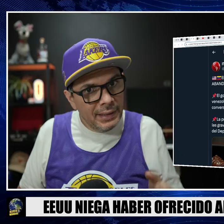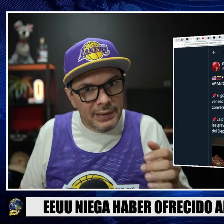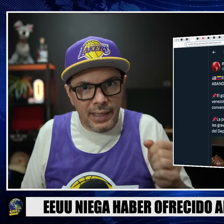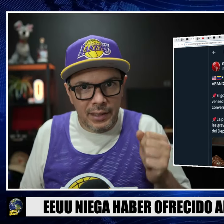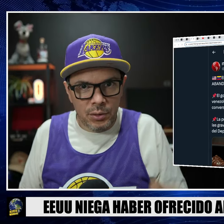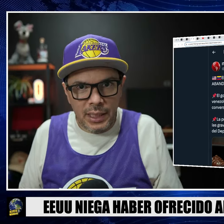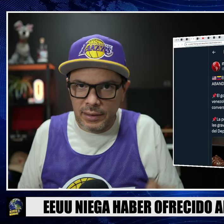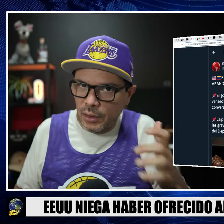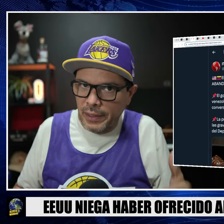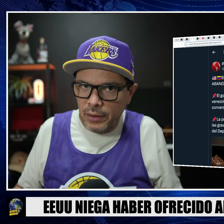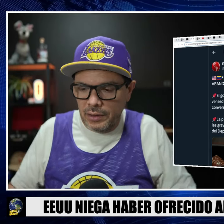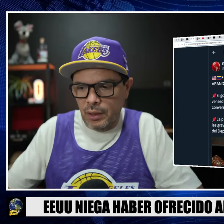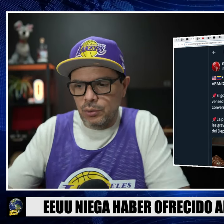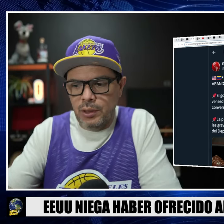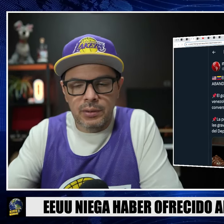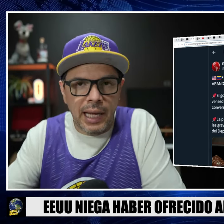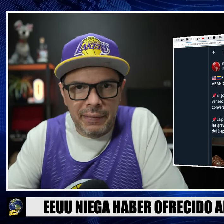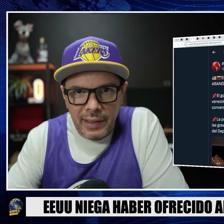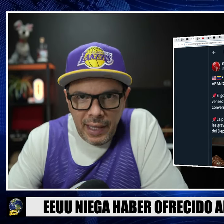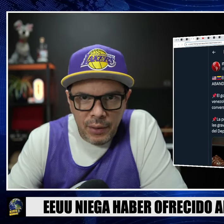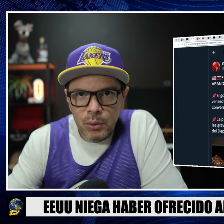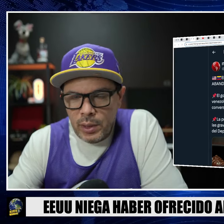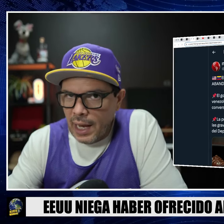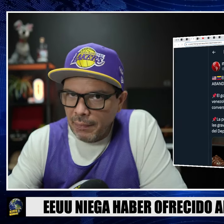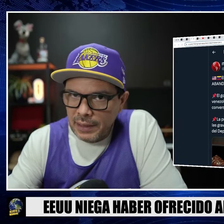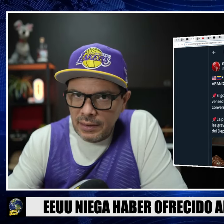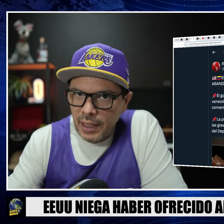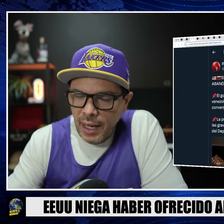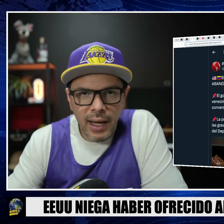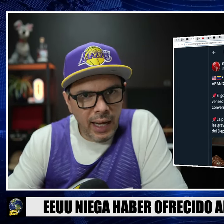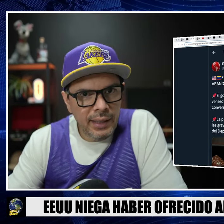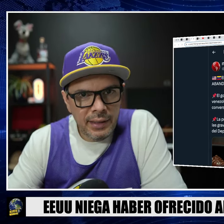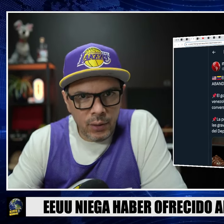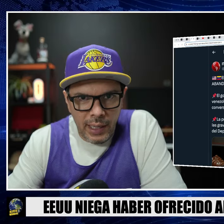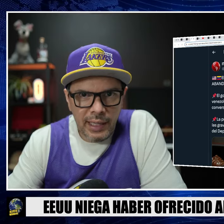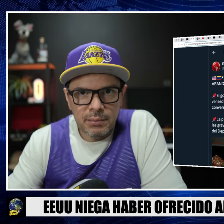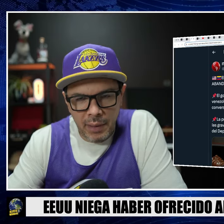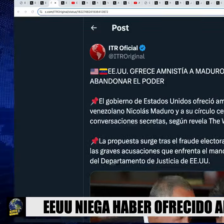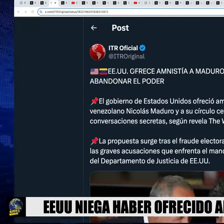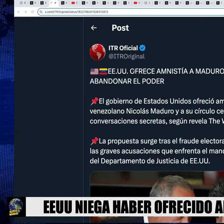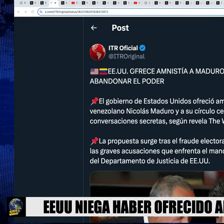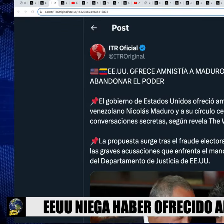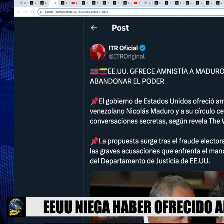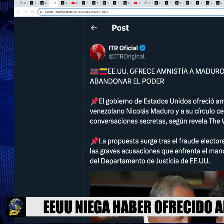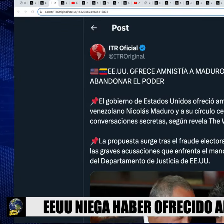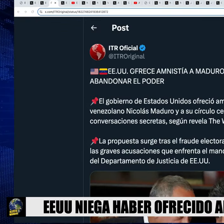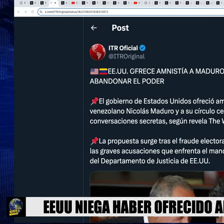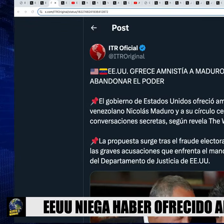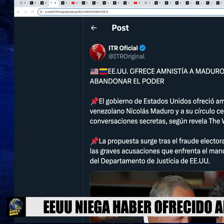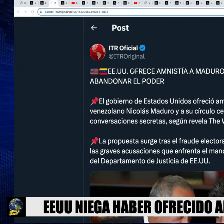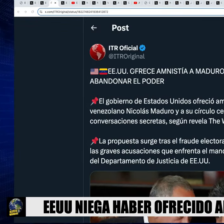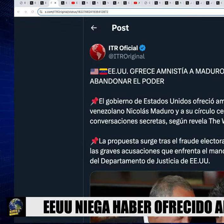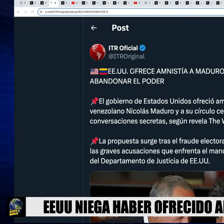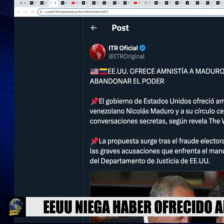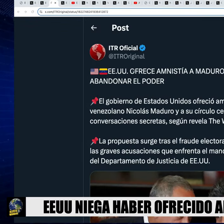Se mencionaba a través de las redes sociales que el gobierno de los Estados Unidos había dado una amnistía a Nicolás Maduro, tal cual como se los muestro acá